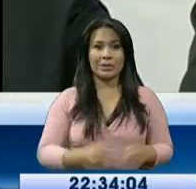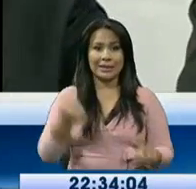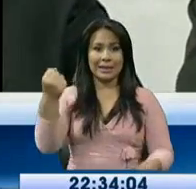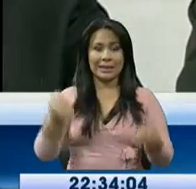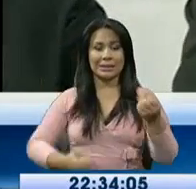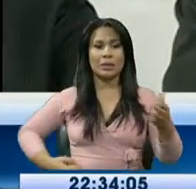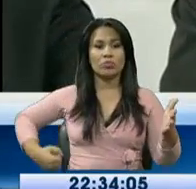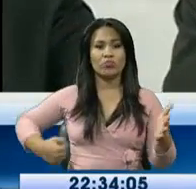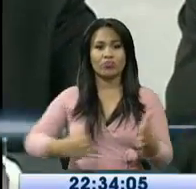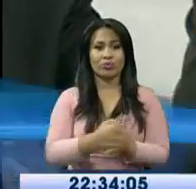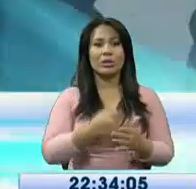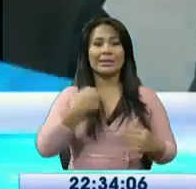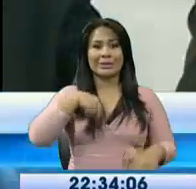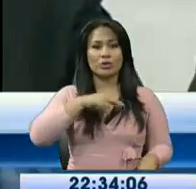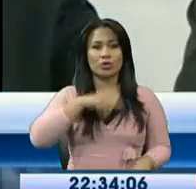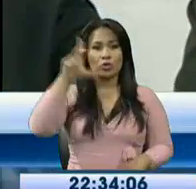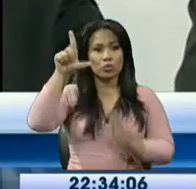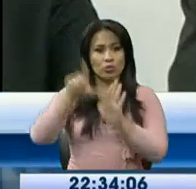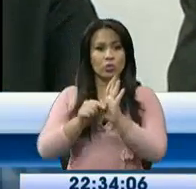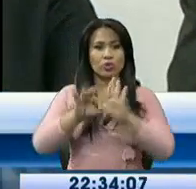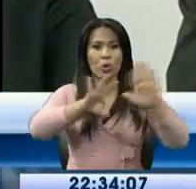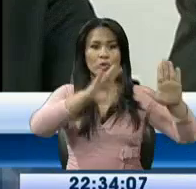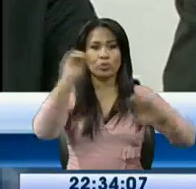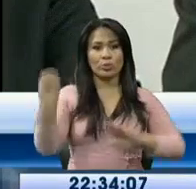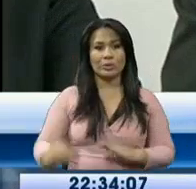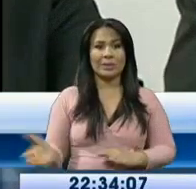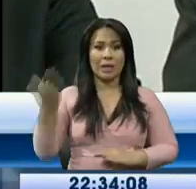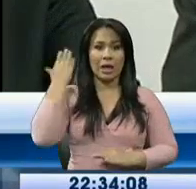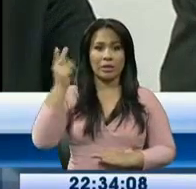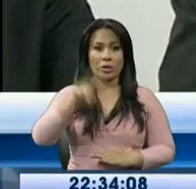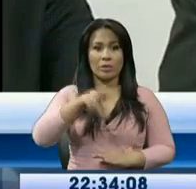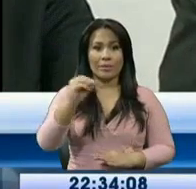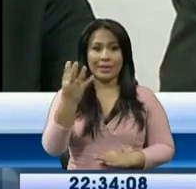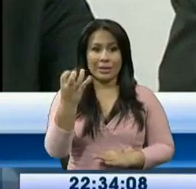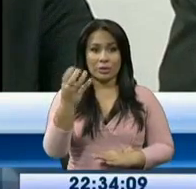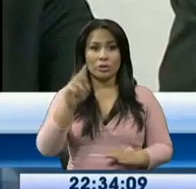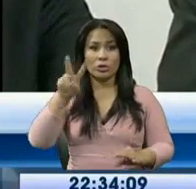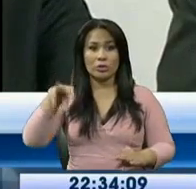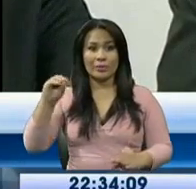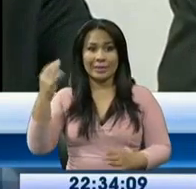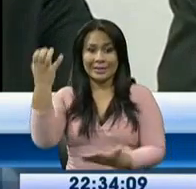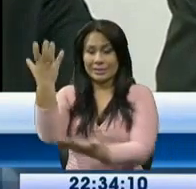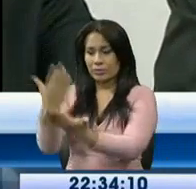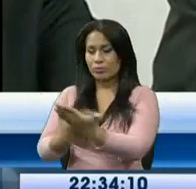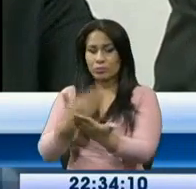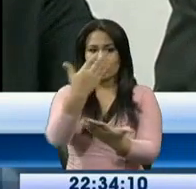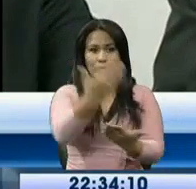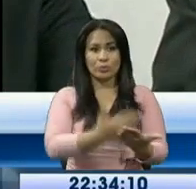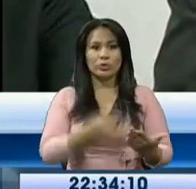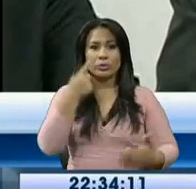con un 8% en siniestros una tasa del 8%